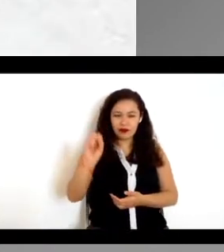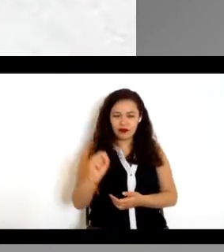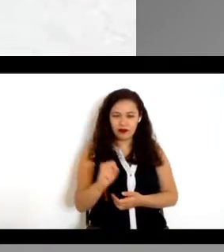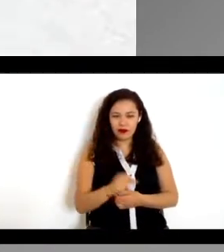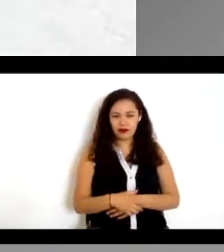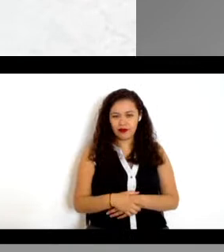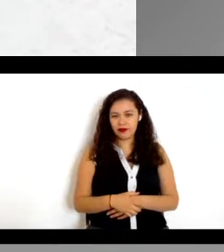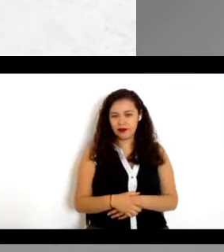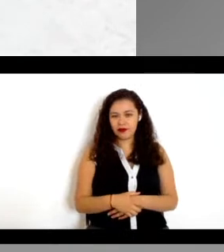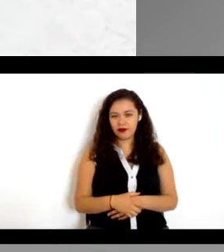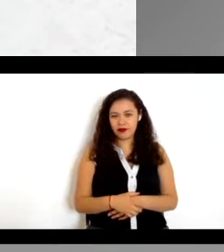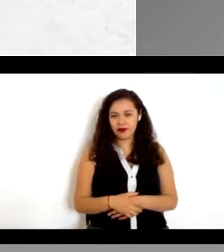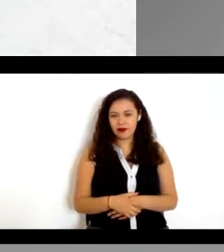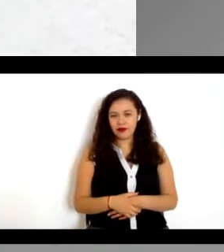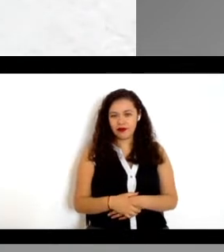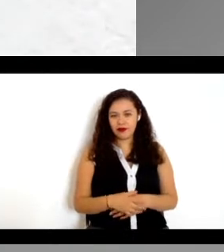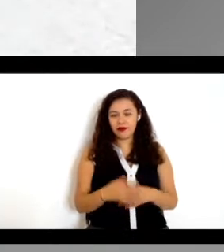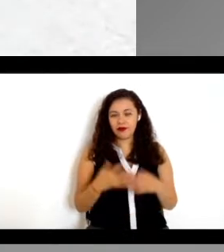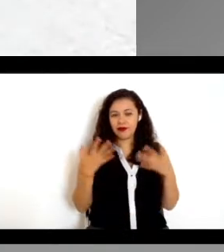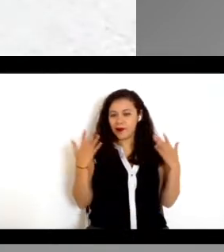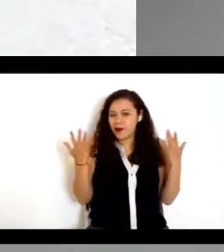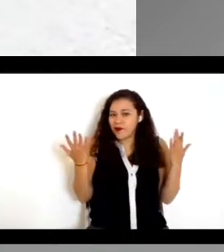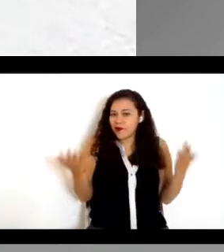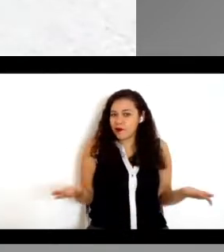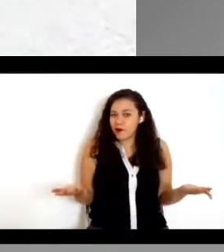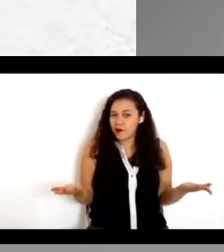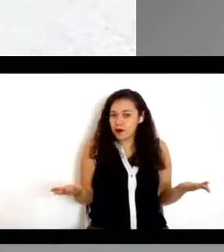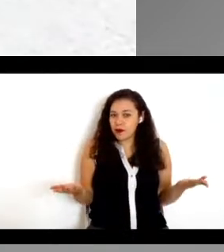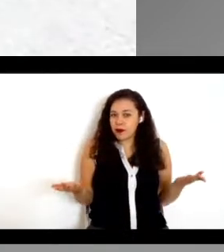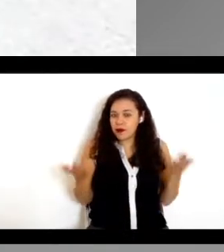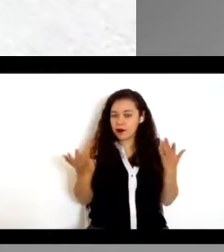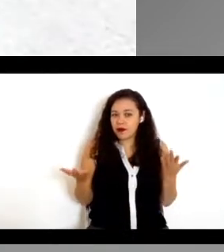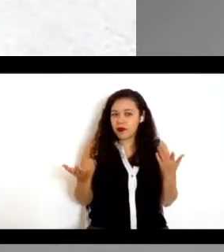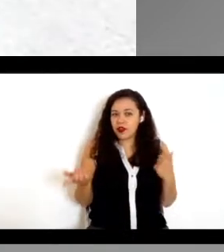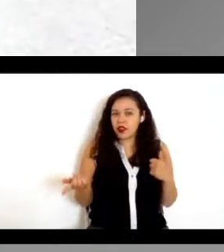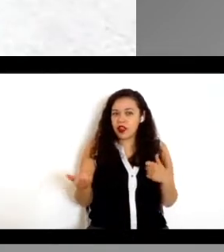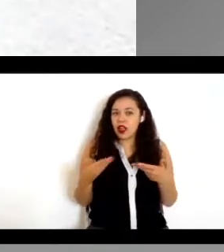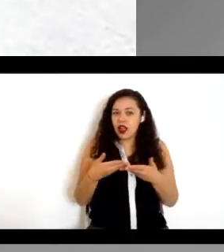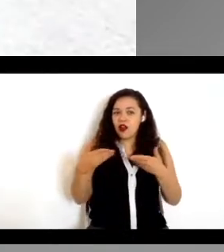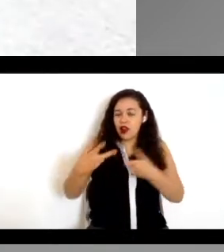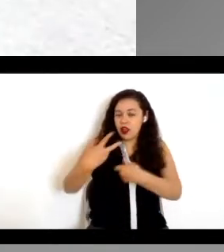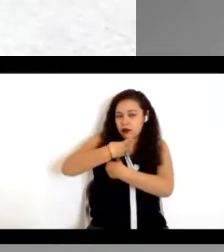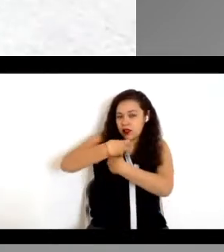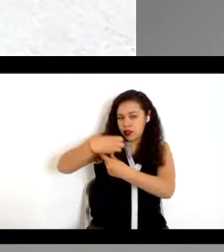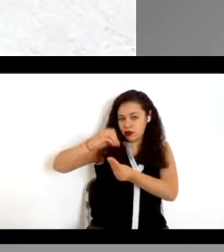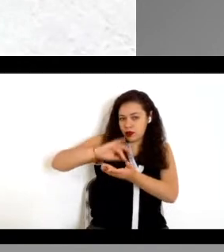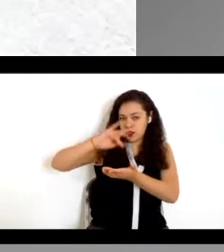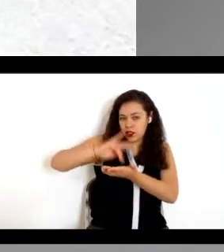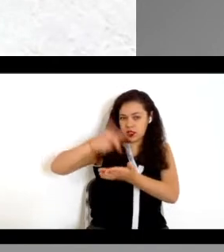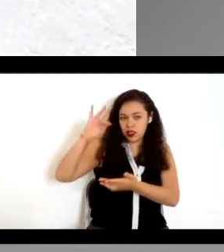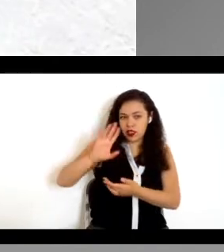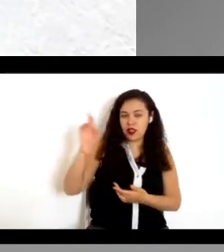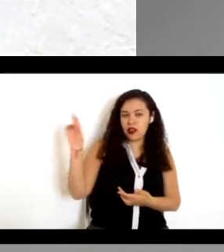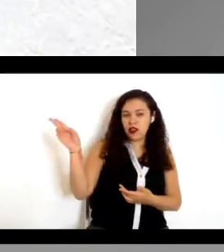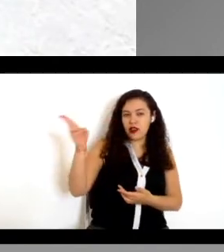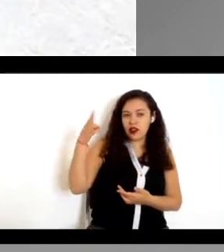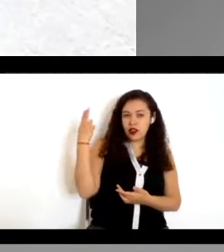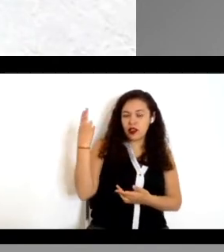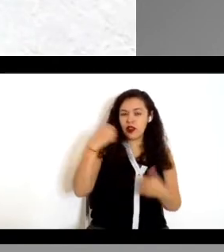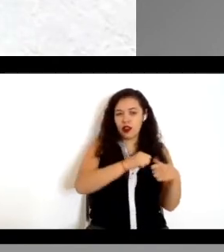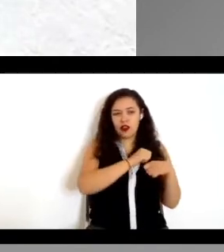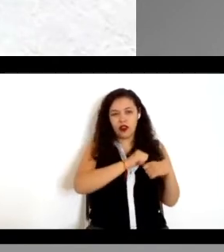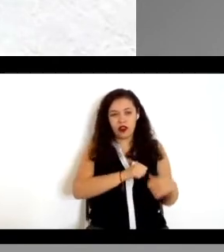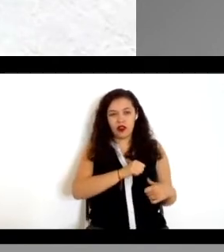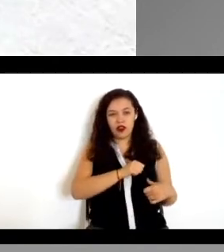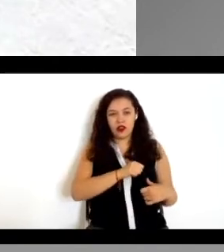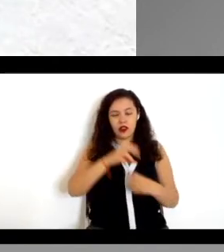Bueno, pues primero que nada agradecer por esta invitación a la Universidad Autónoma Metropolitana, a